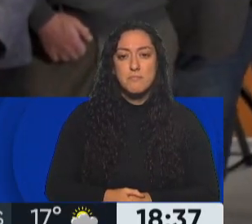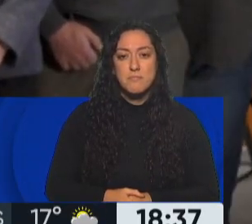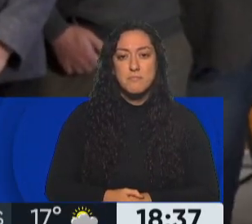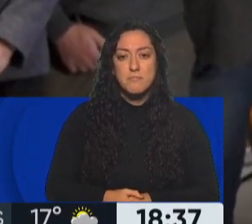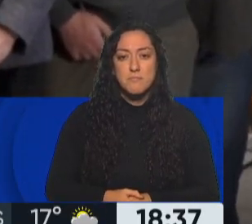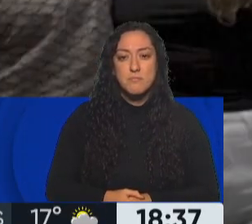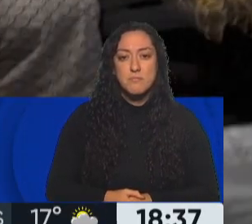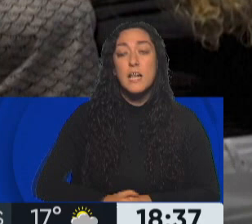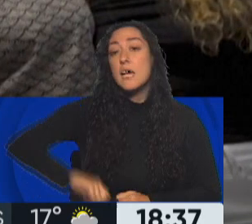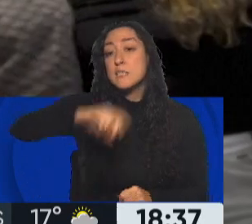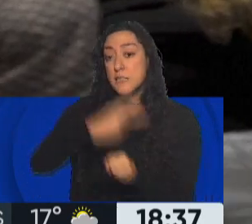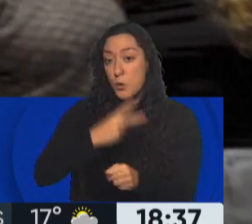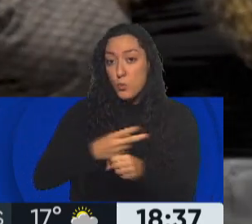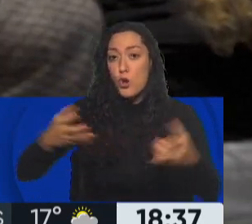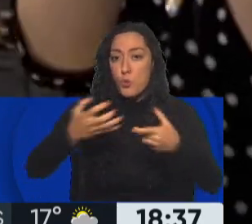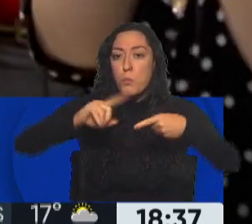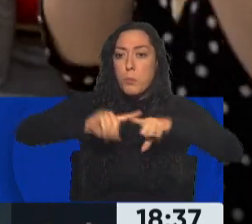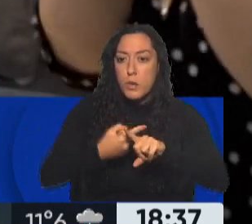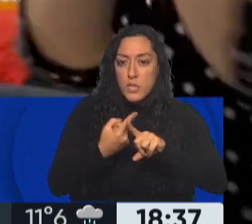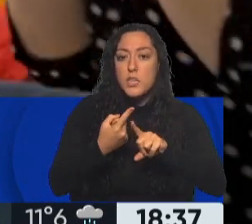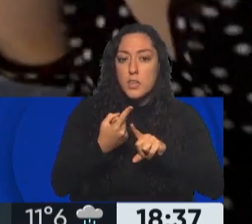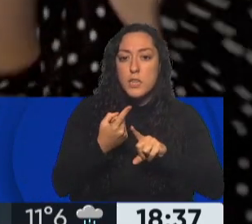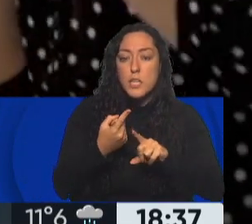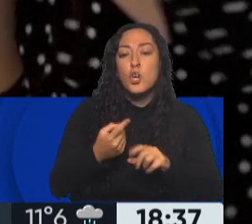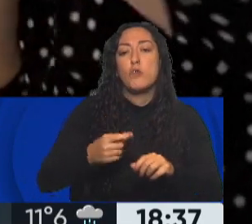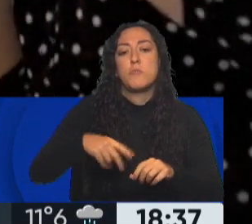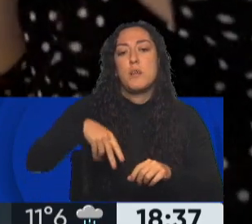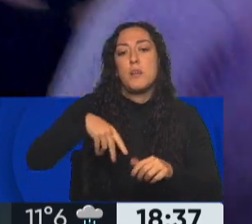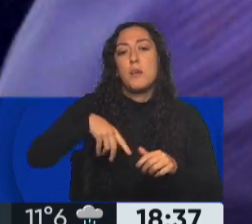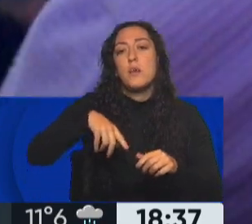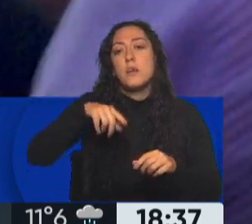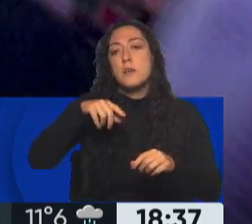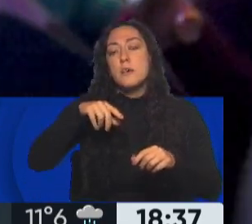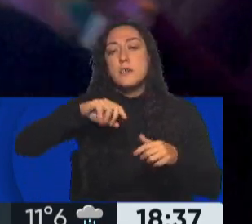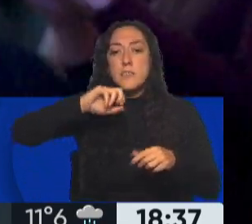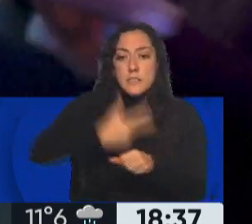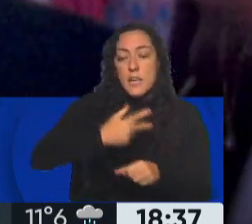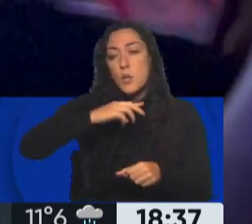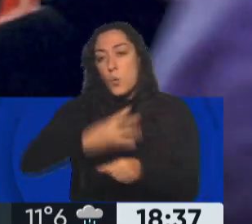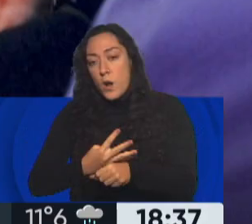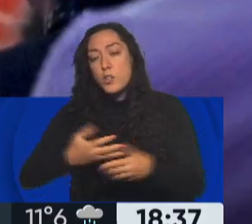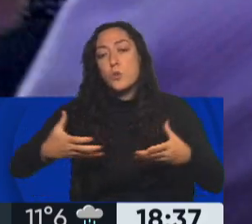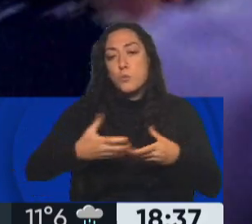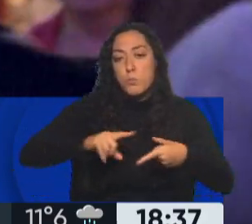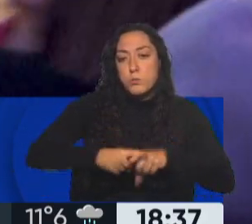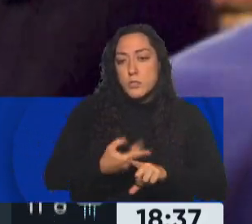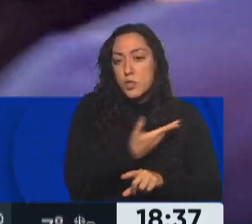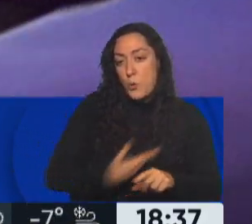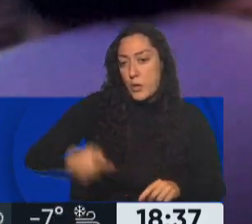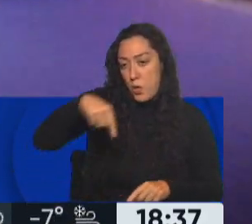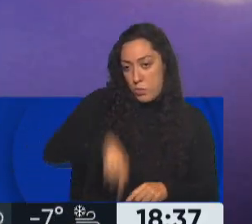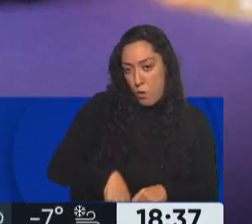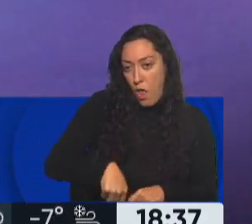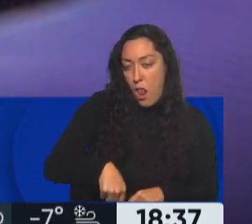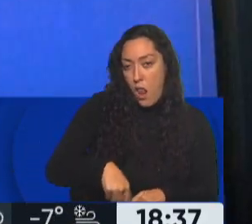En segundo lugar se ubicó el partido Naleraq y en el tercer y cuarto puesto los dos actuales partidos de la coalición gobernante,